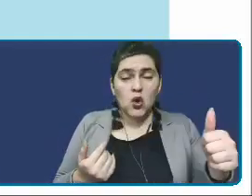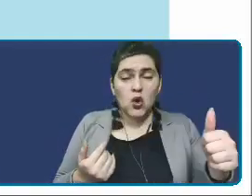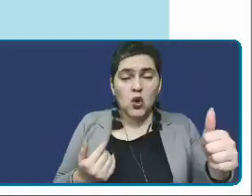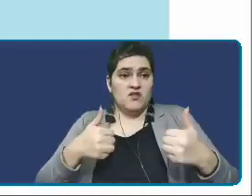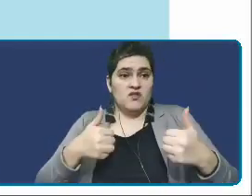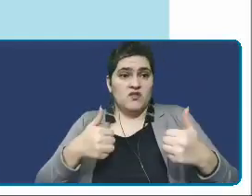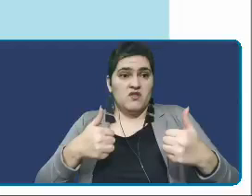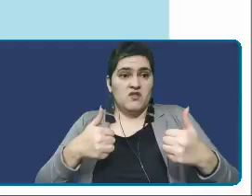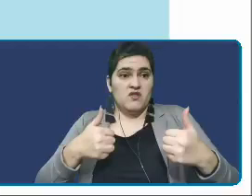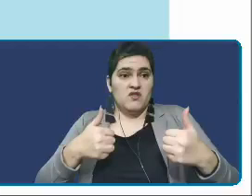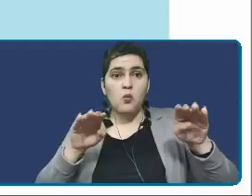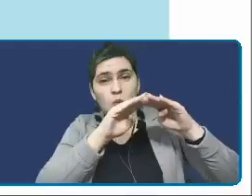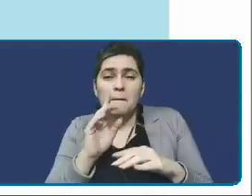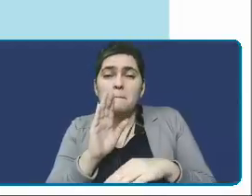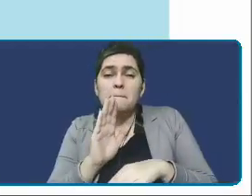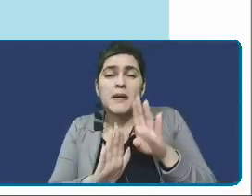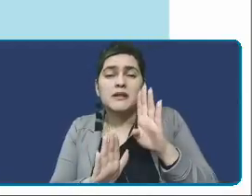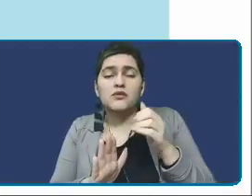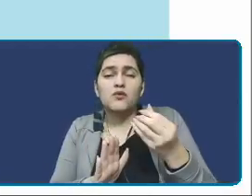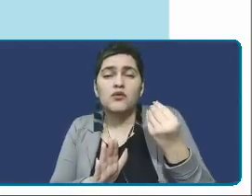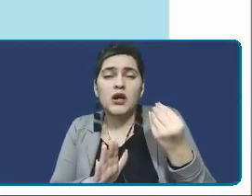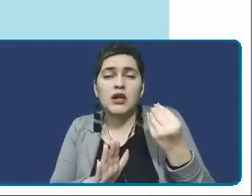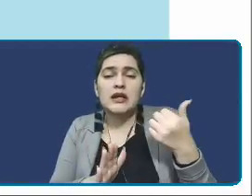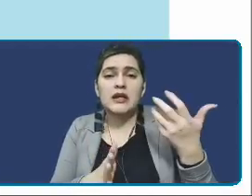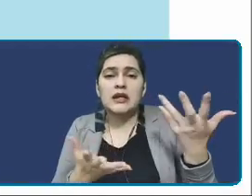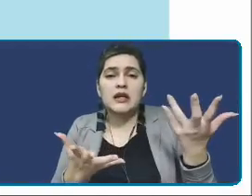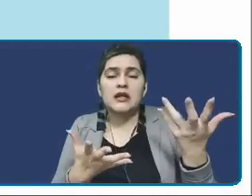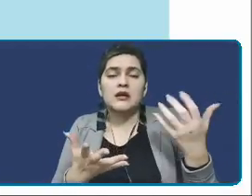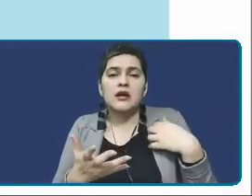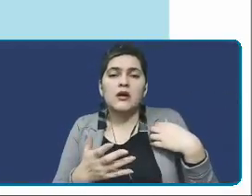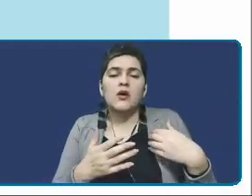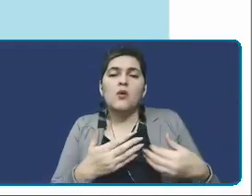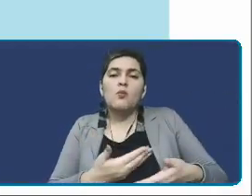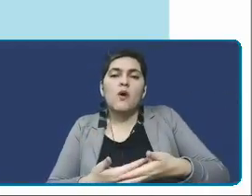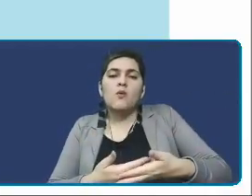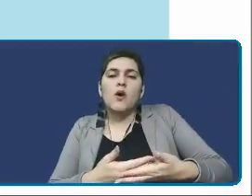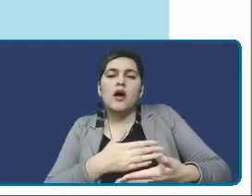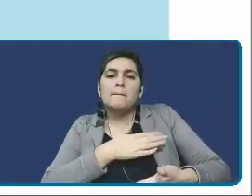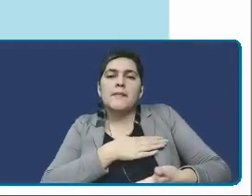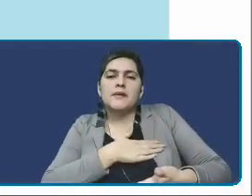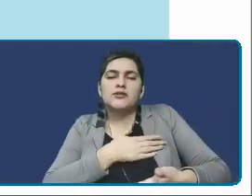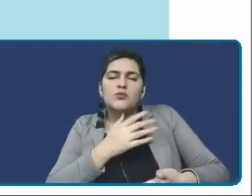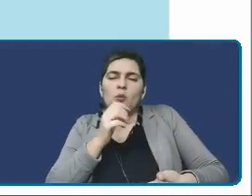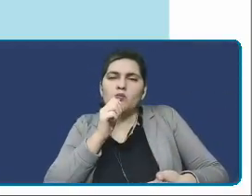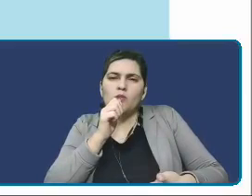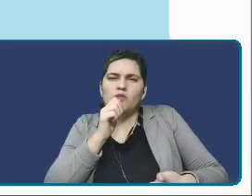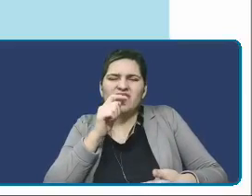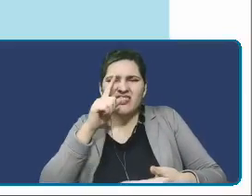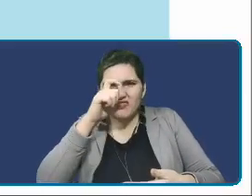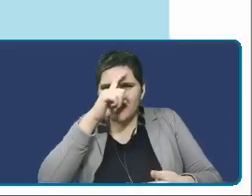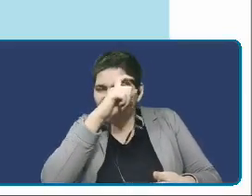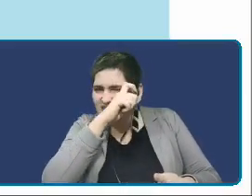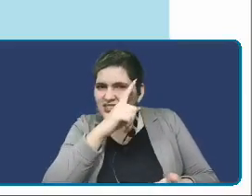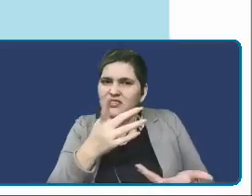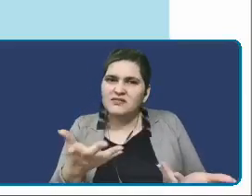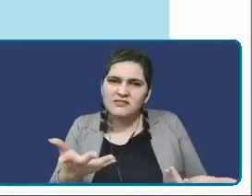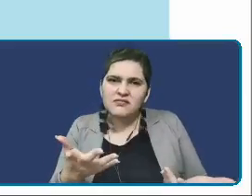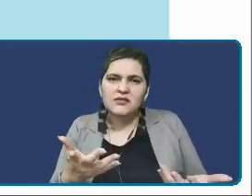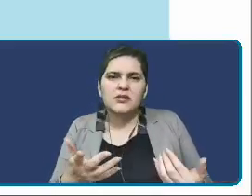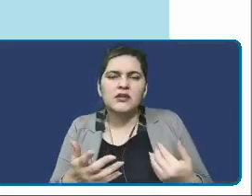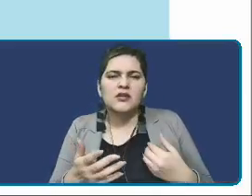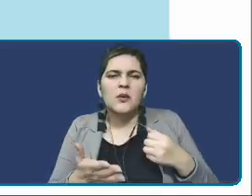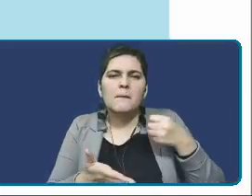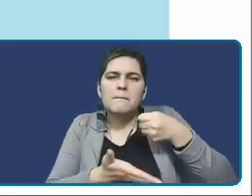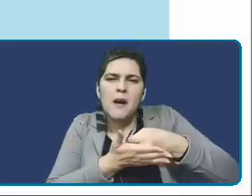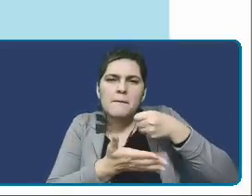beneficio? Aquel a lo mejor lactante que no pudo alimentarse bien desde el inicio, o que quedó con una papilla y nunca comió